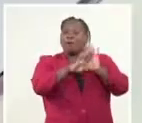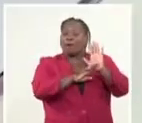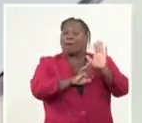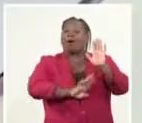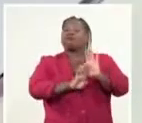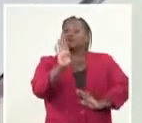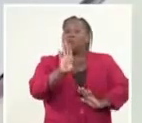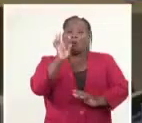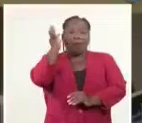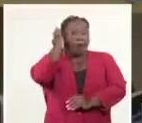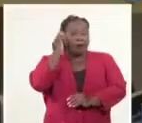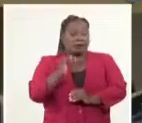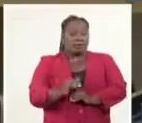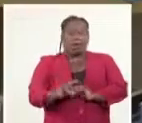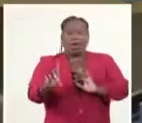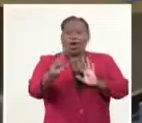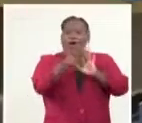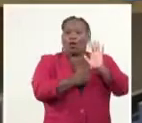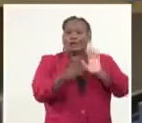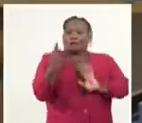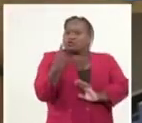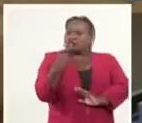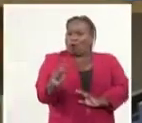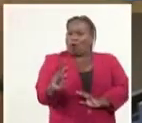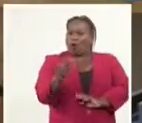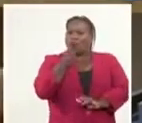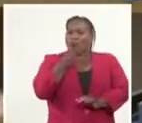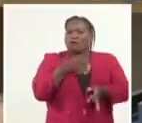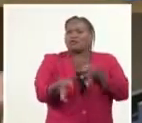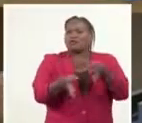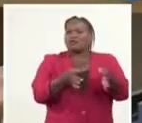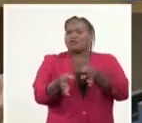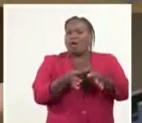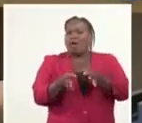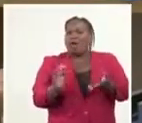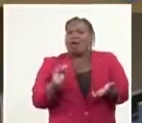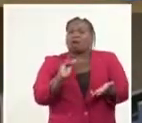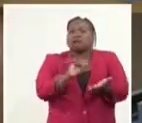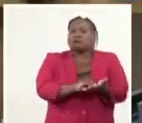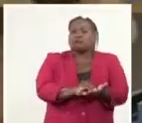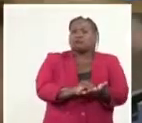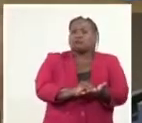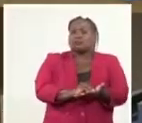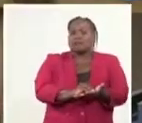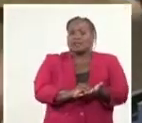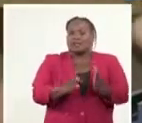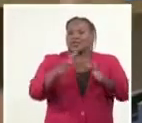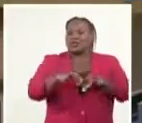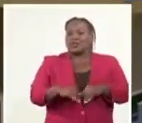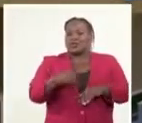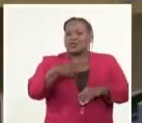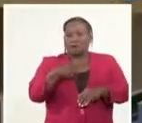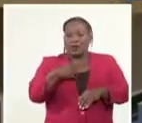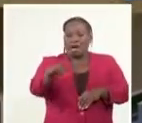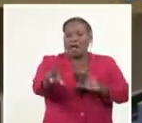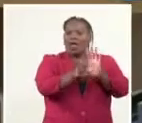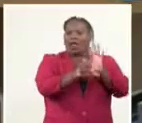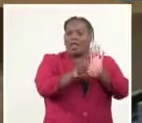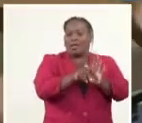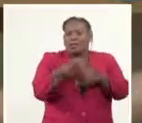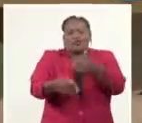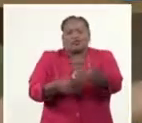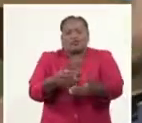Mujeres. El Código solo no pudiera funcionar, aplicarse efectivamente si no tuviéramos las leyes procesales,